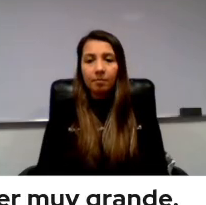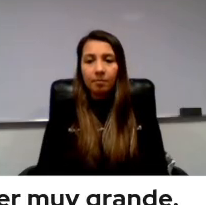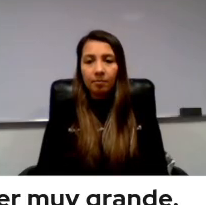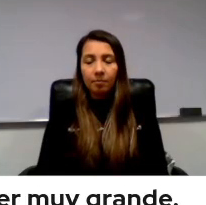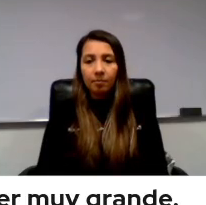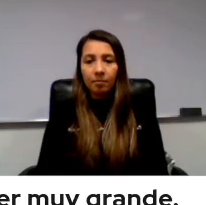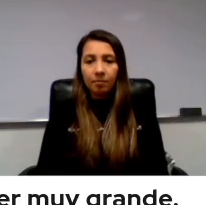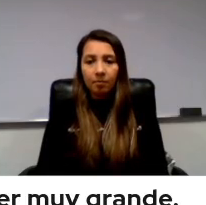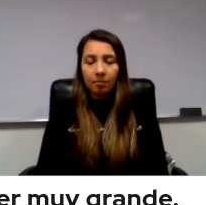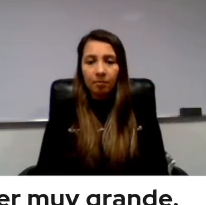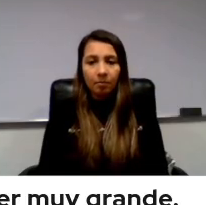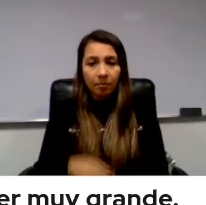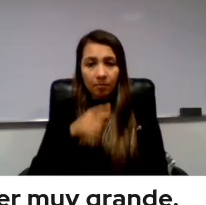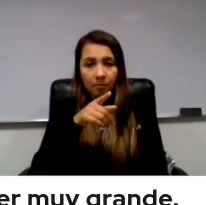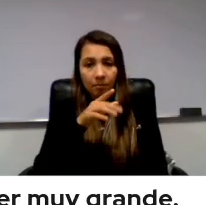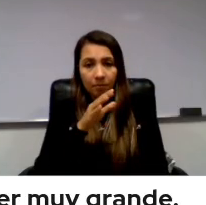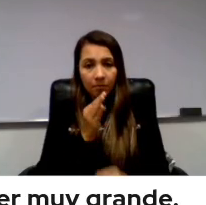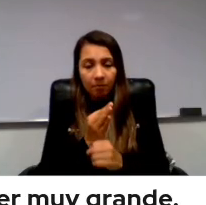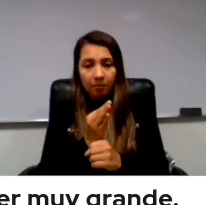Estás en mute, Sandra.